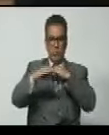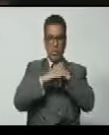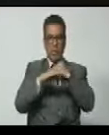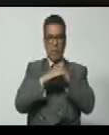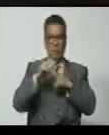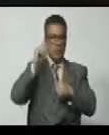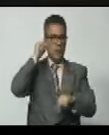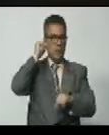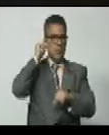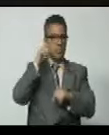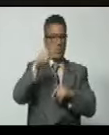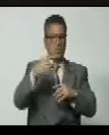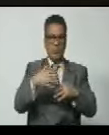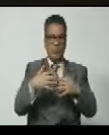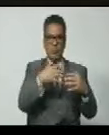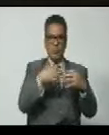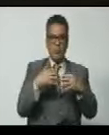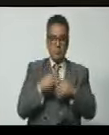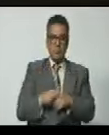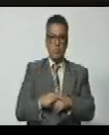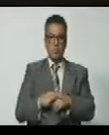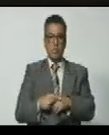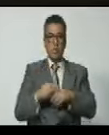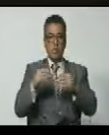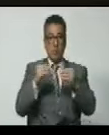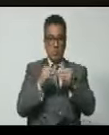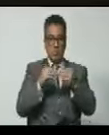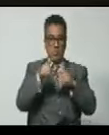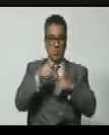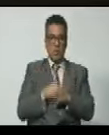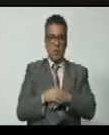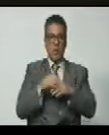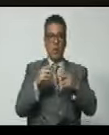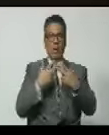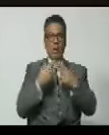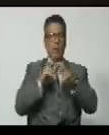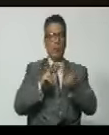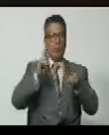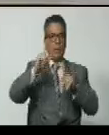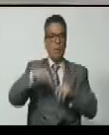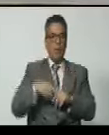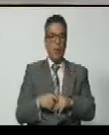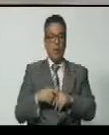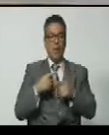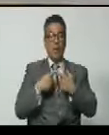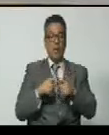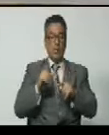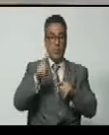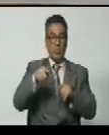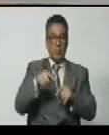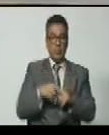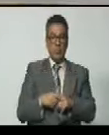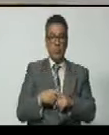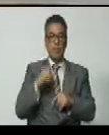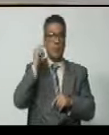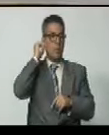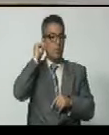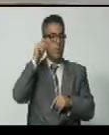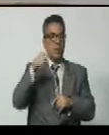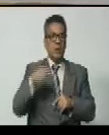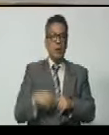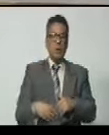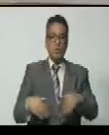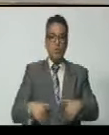de la mujer que lucha por la concordia y por la paz, pero sobre todo de la mujer que